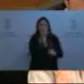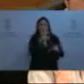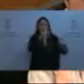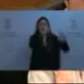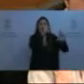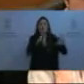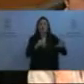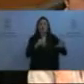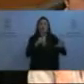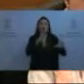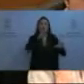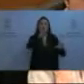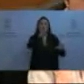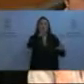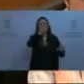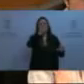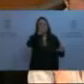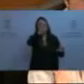Vicente que se encuentra en su interior?